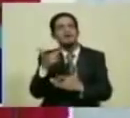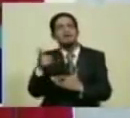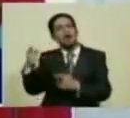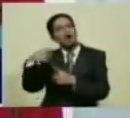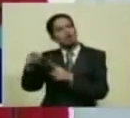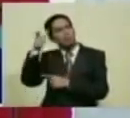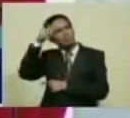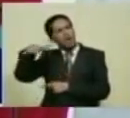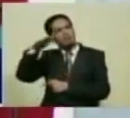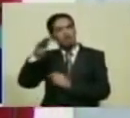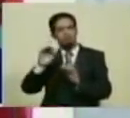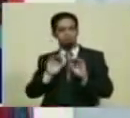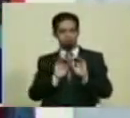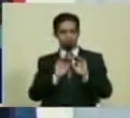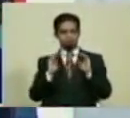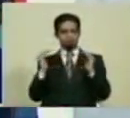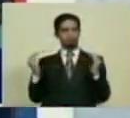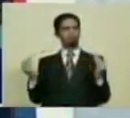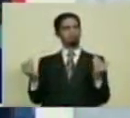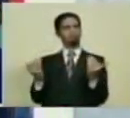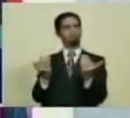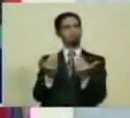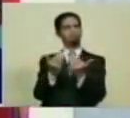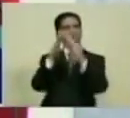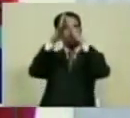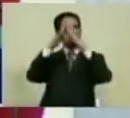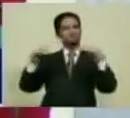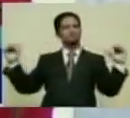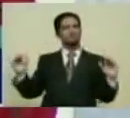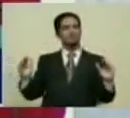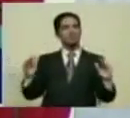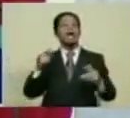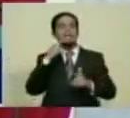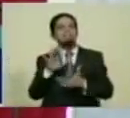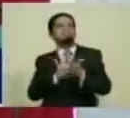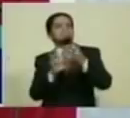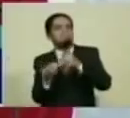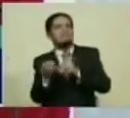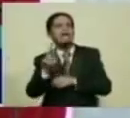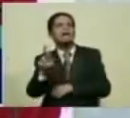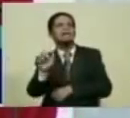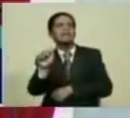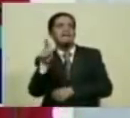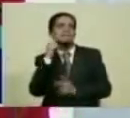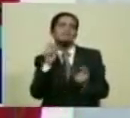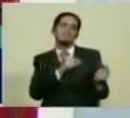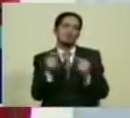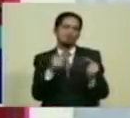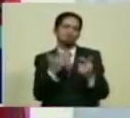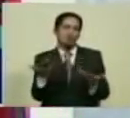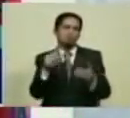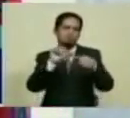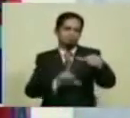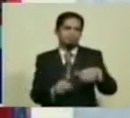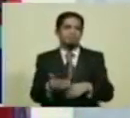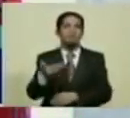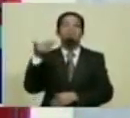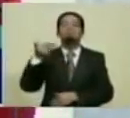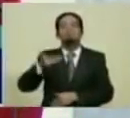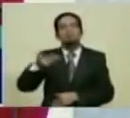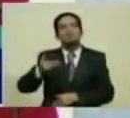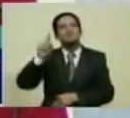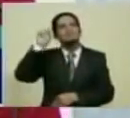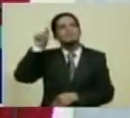y no por jefe de calle. Esa adaptación también tenemos que hacerla dentro de la RAS, es parte de las discusiones que se dieron. Es importante también